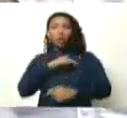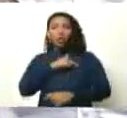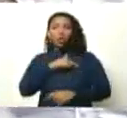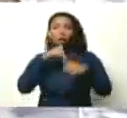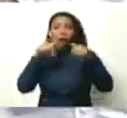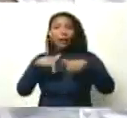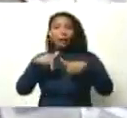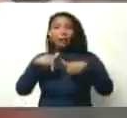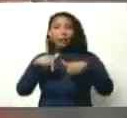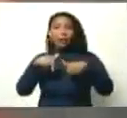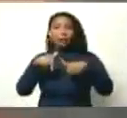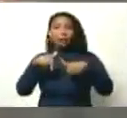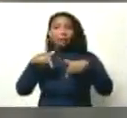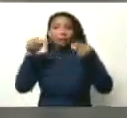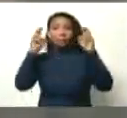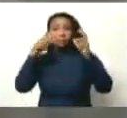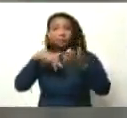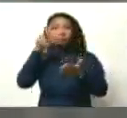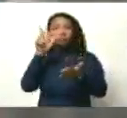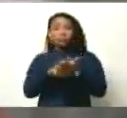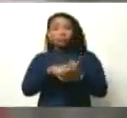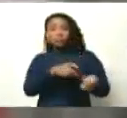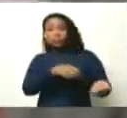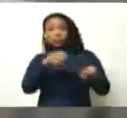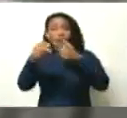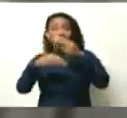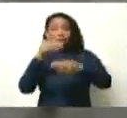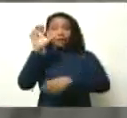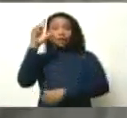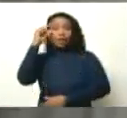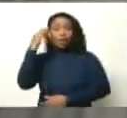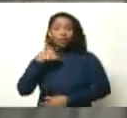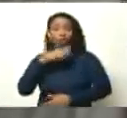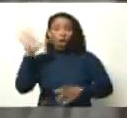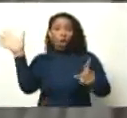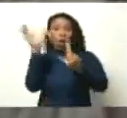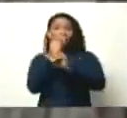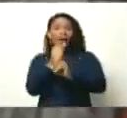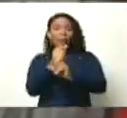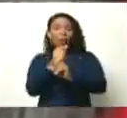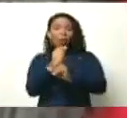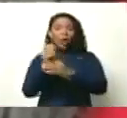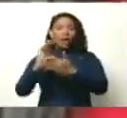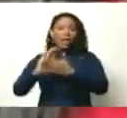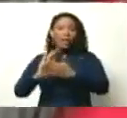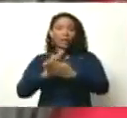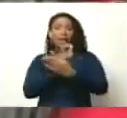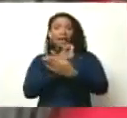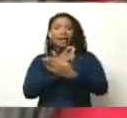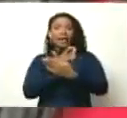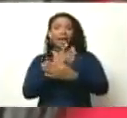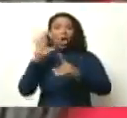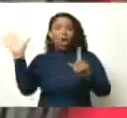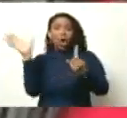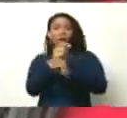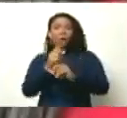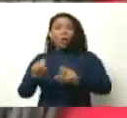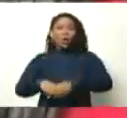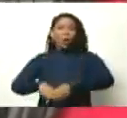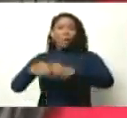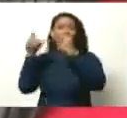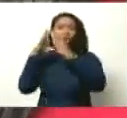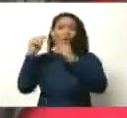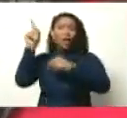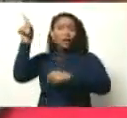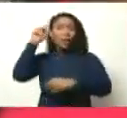esta audiencia probatoria que se llevaron a cabo hace tres días, nosotros logramos desmontar, logramos destrozar toda esta